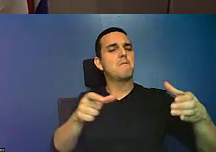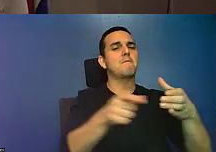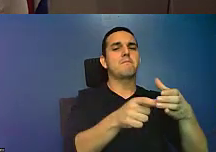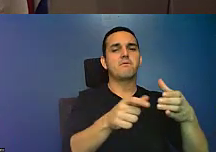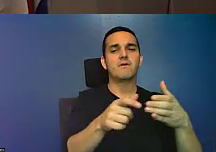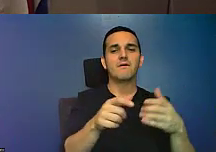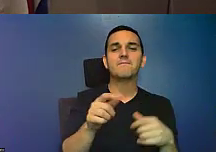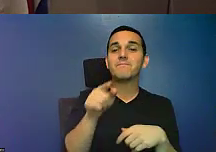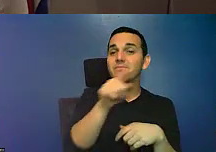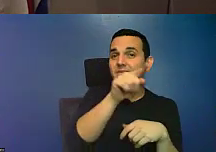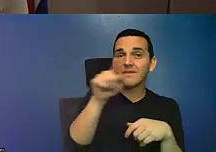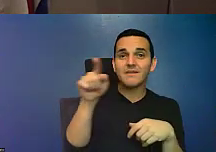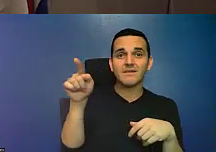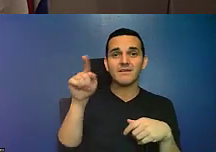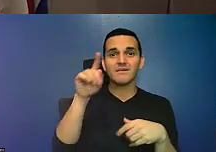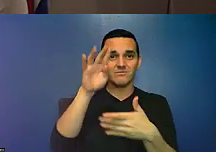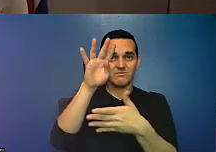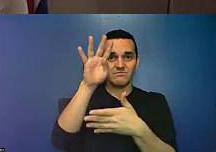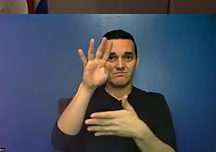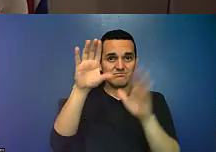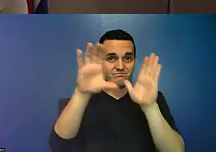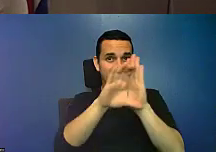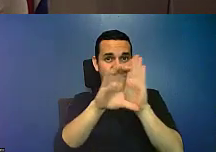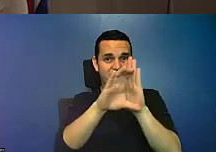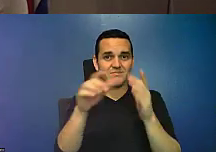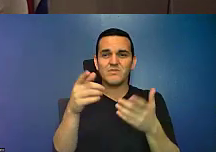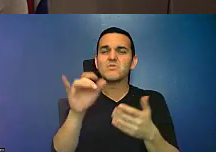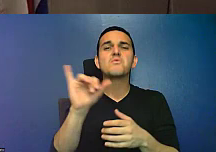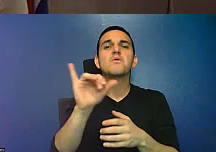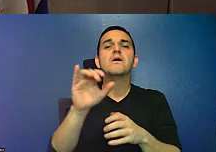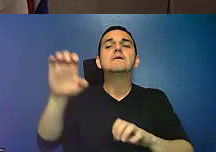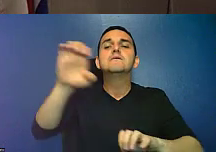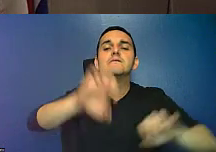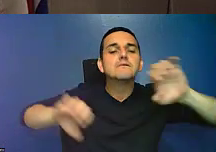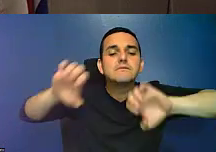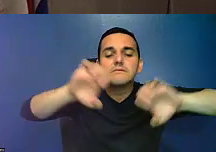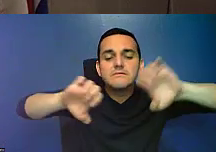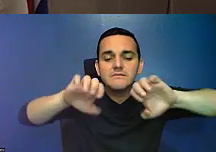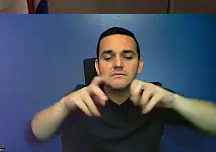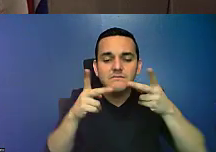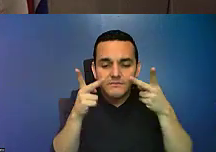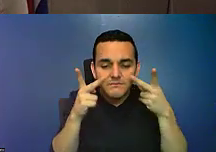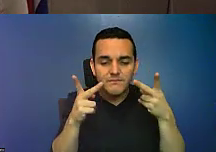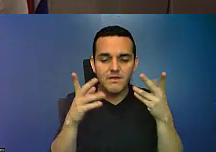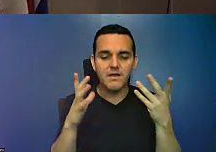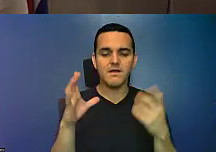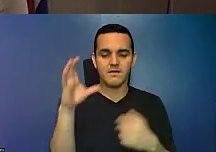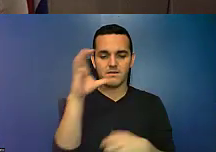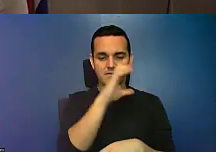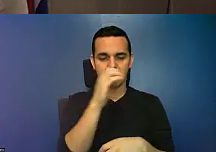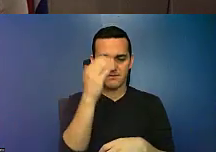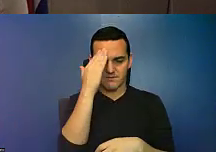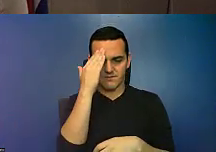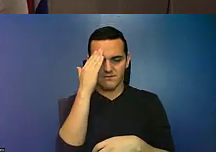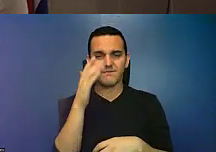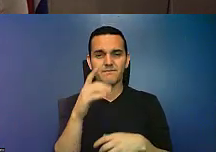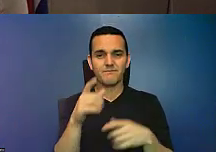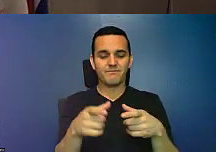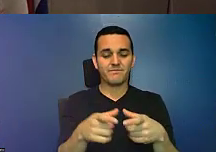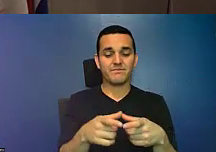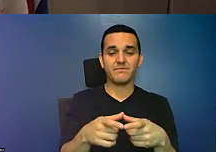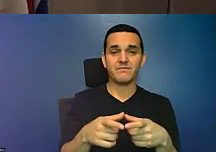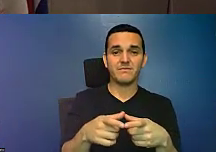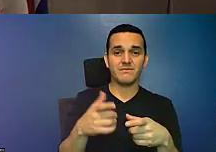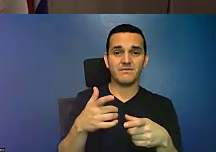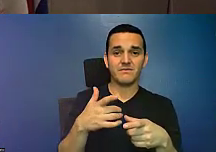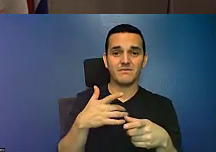forma experimental ya han sido comprobados. Ahora sí, el sensor es una